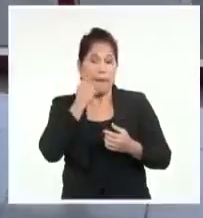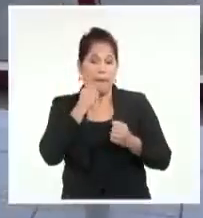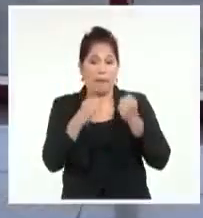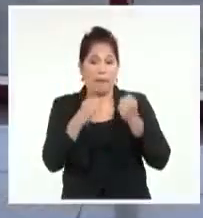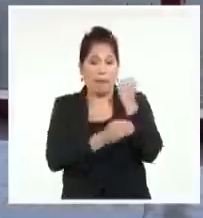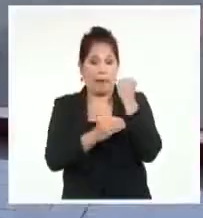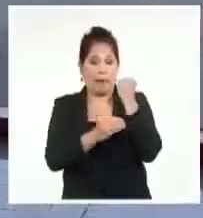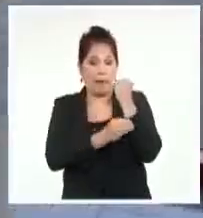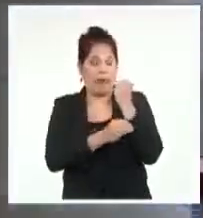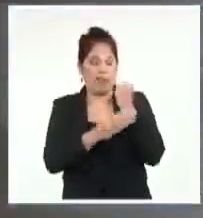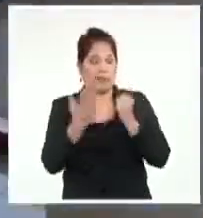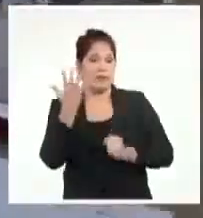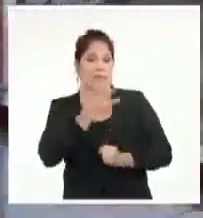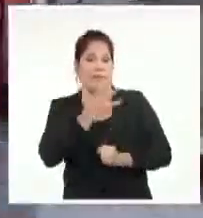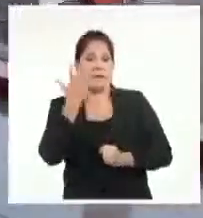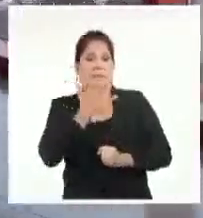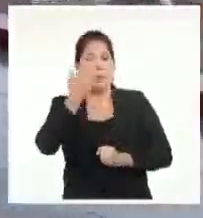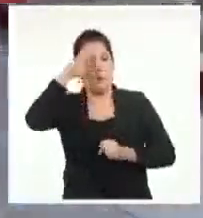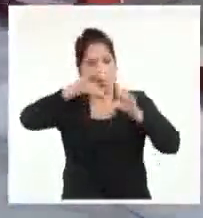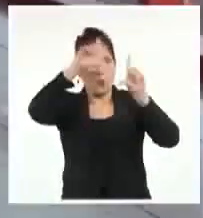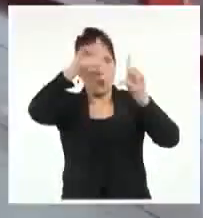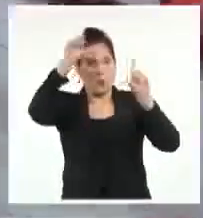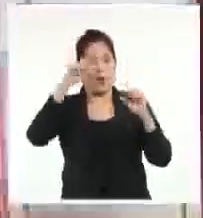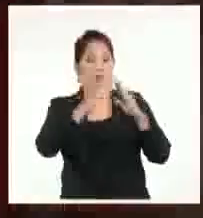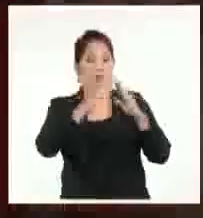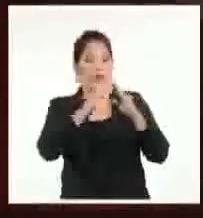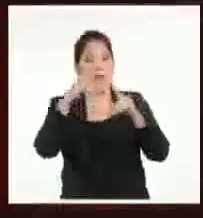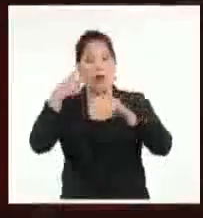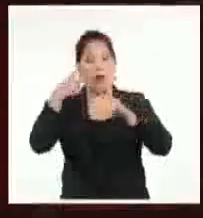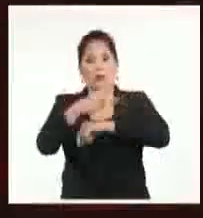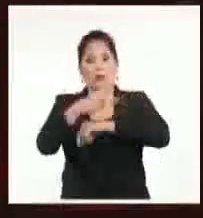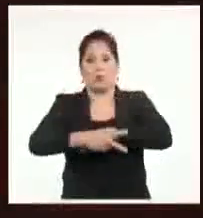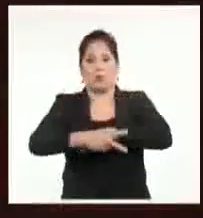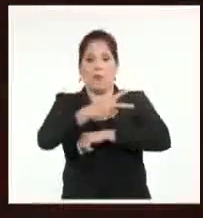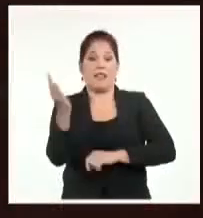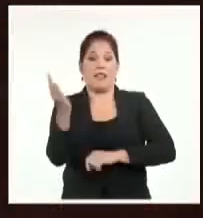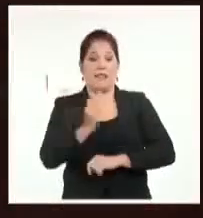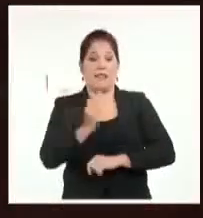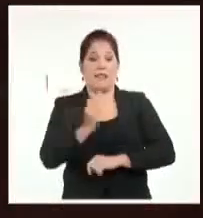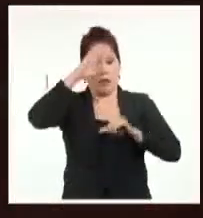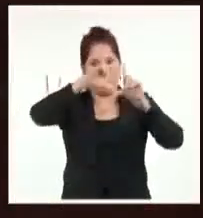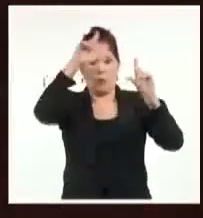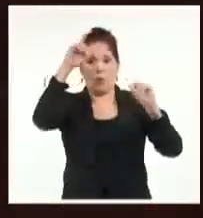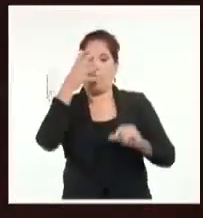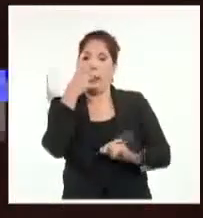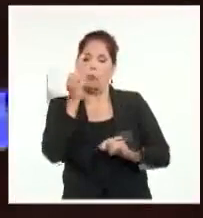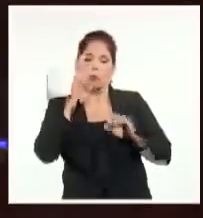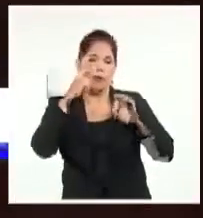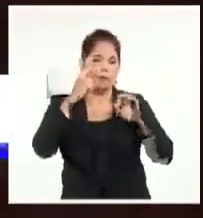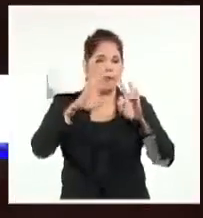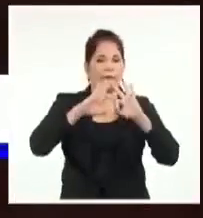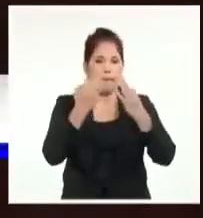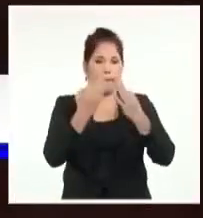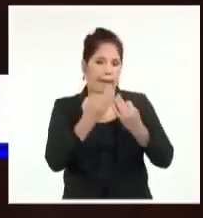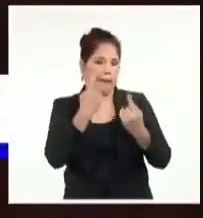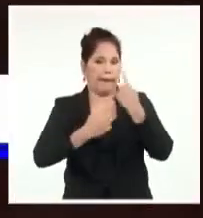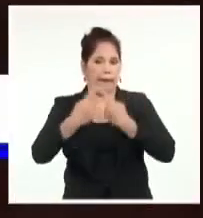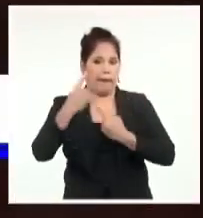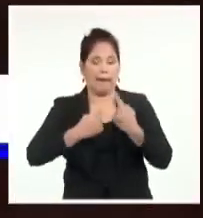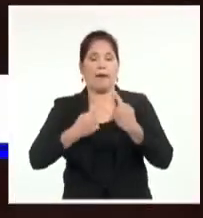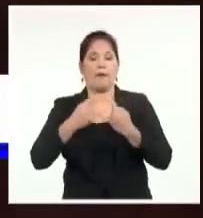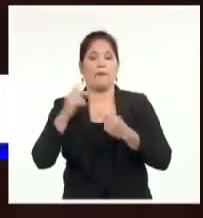durante la pandemia, es el de los cubanos residentes en el exterior. Y no solamente es en términos numéricos el número